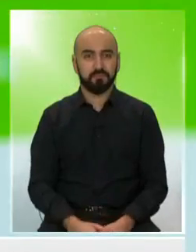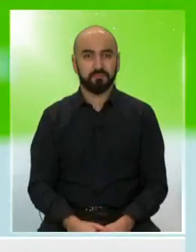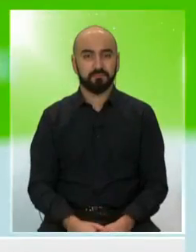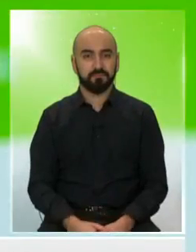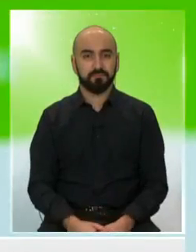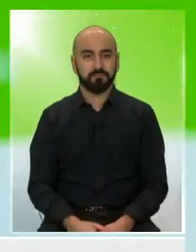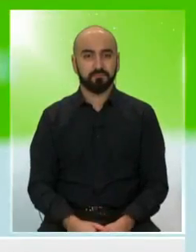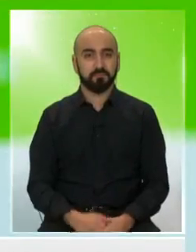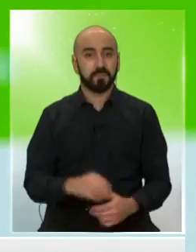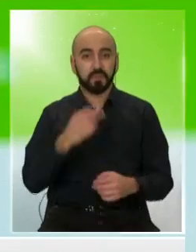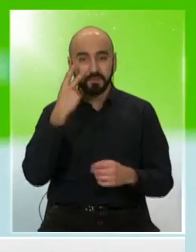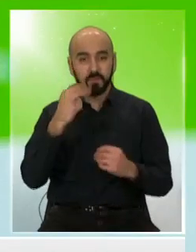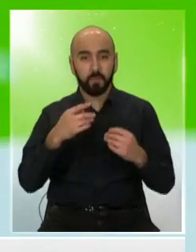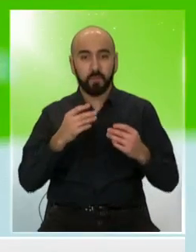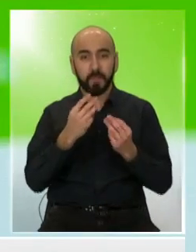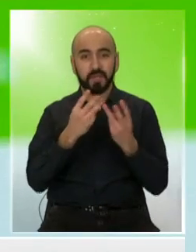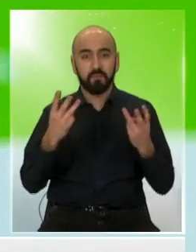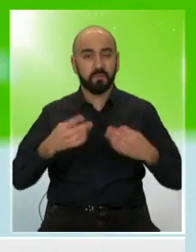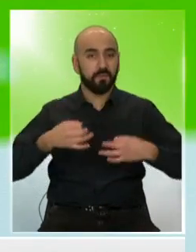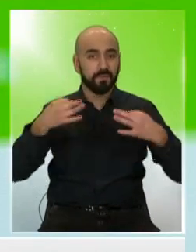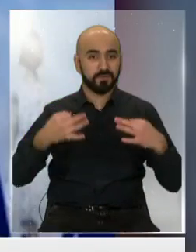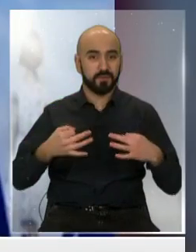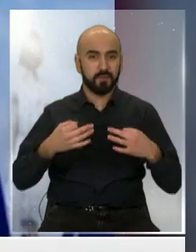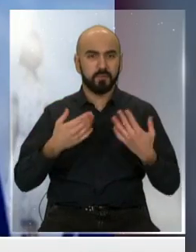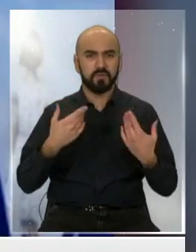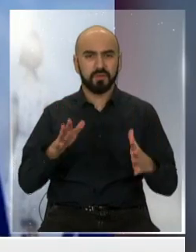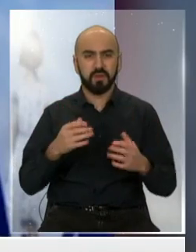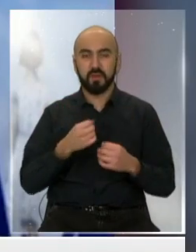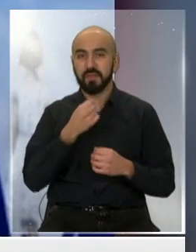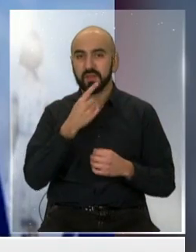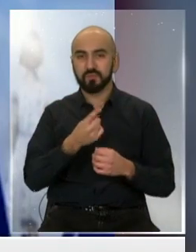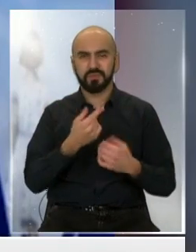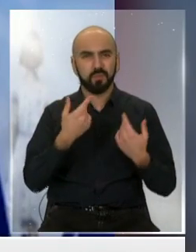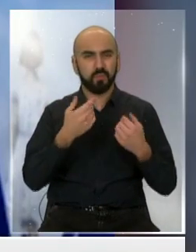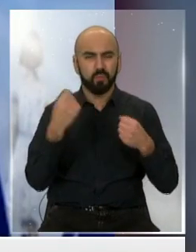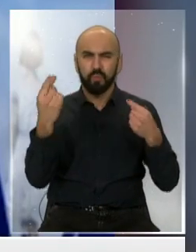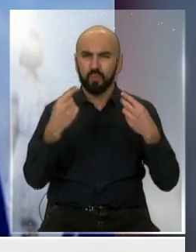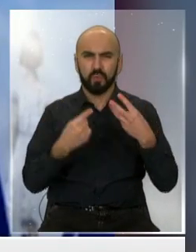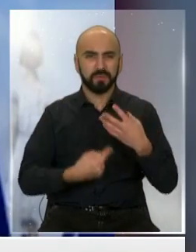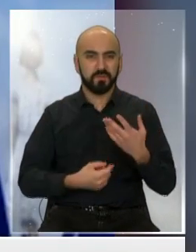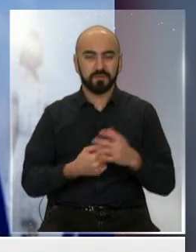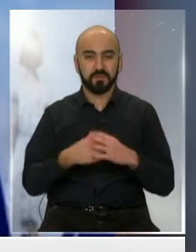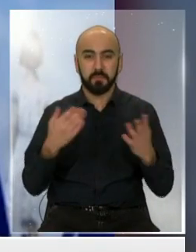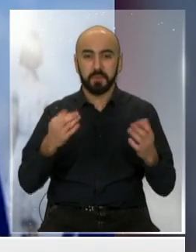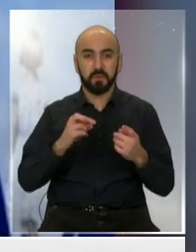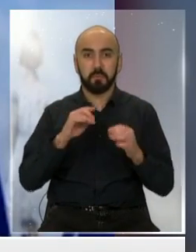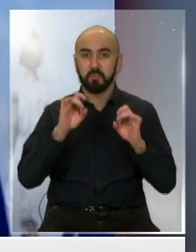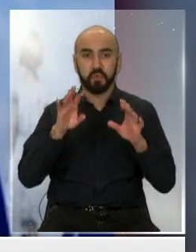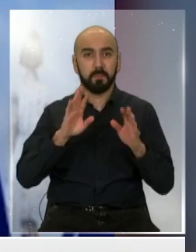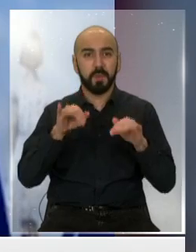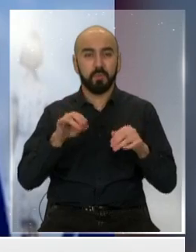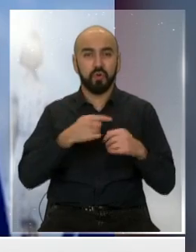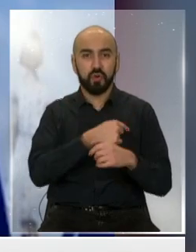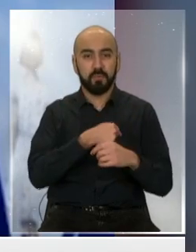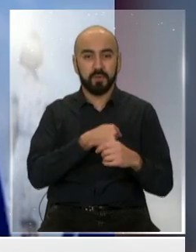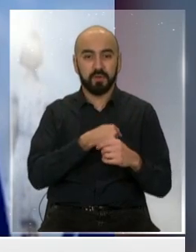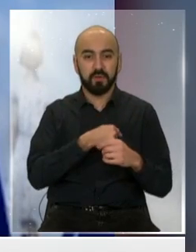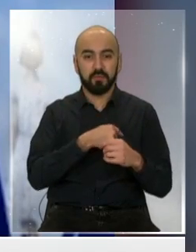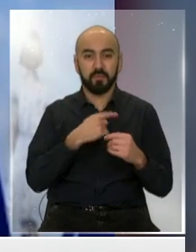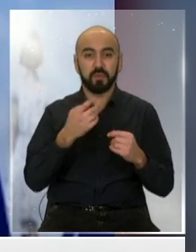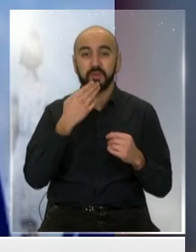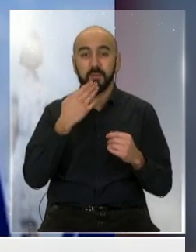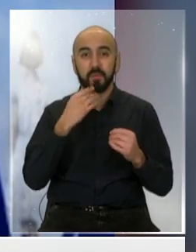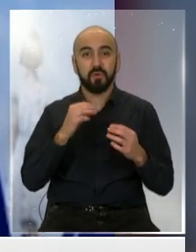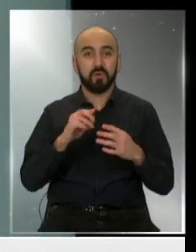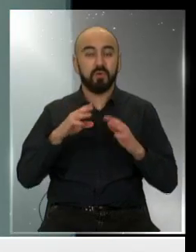una página muy oficial, pero ha sido denunciada innumerables veces durante mucho tiempo, pero no cambia de nombre. Sin embargo, no cambia de nombre ni